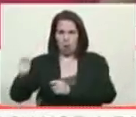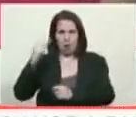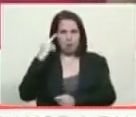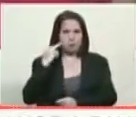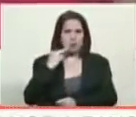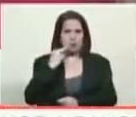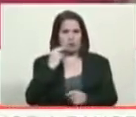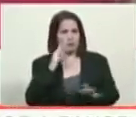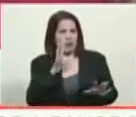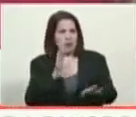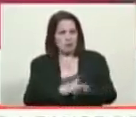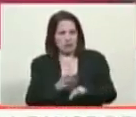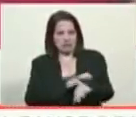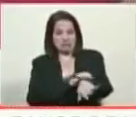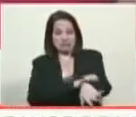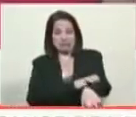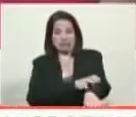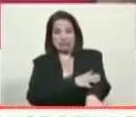que les da